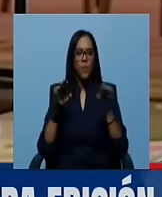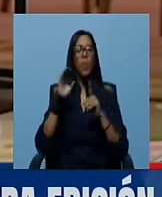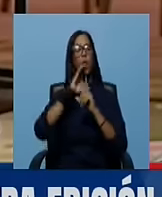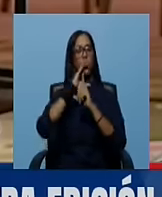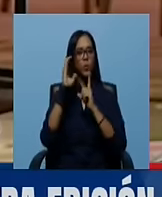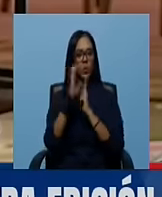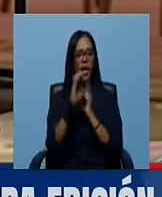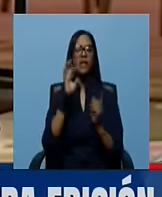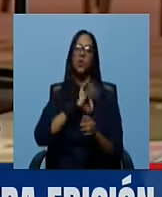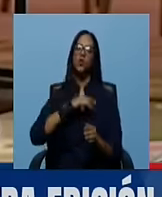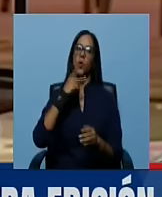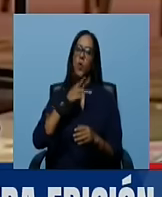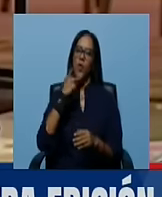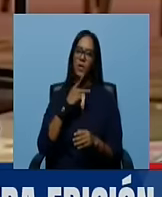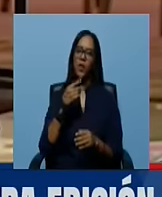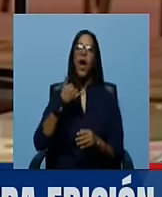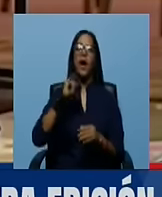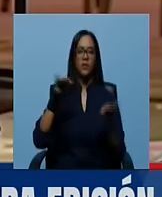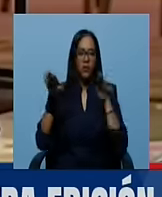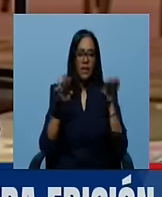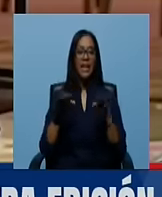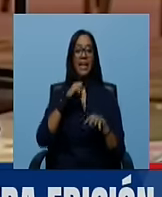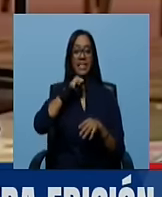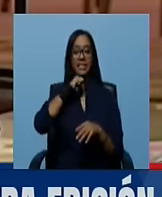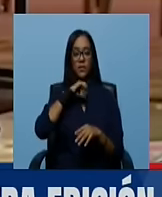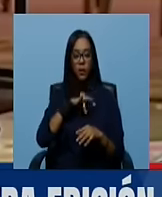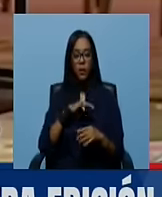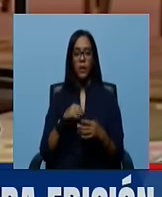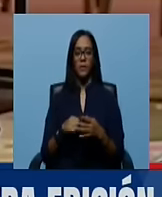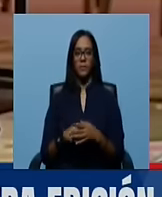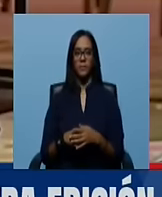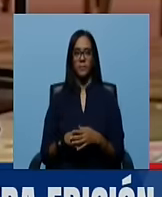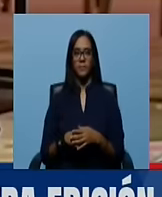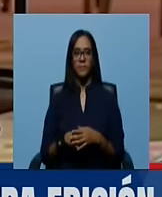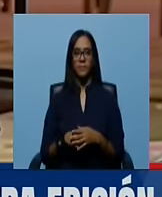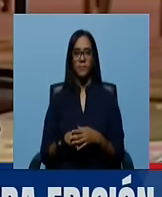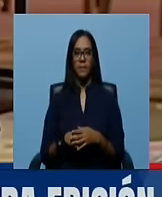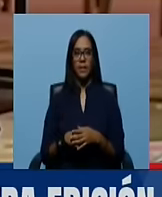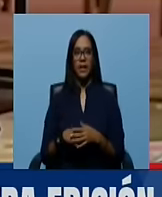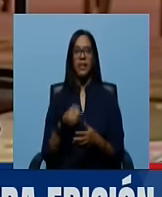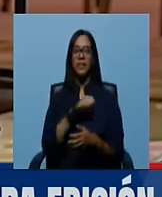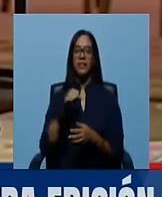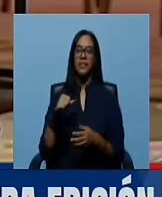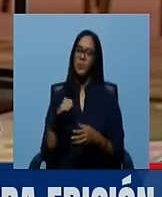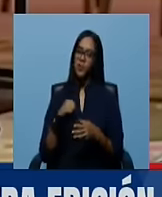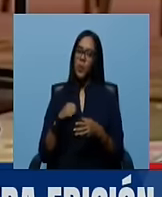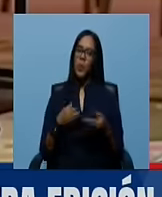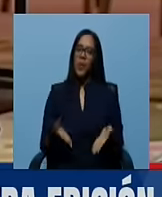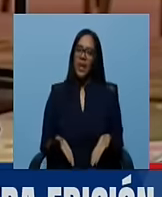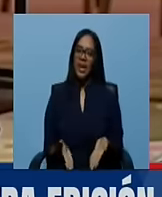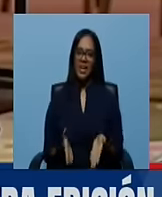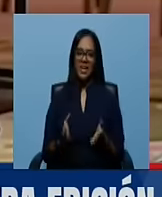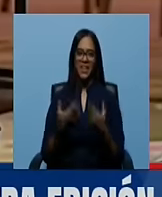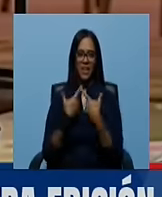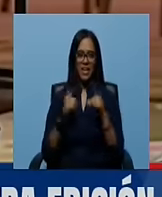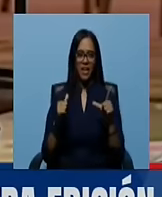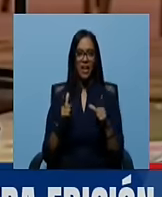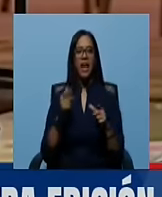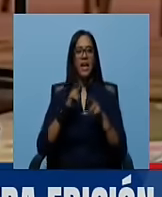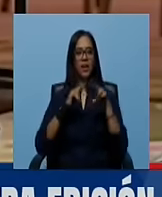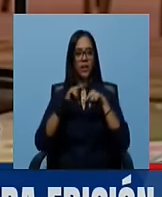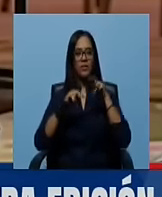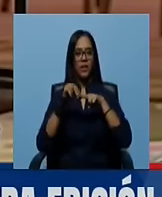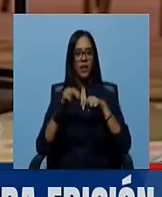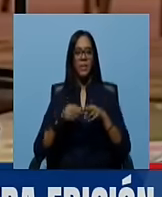cultural, sociopolítico, hay un turismo histórico. Somos la cuna de los libertadores. Hay que construir más la